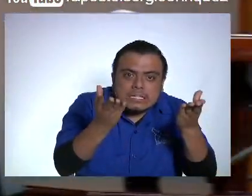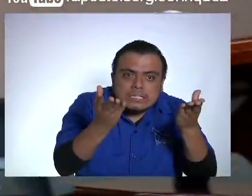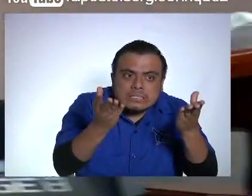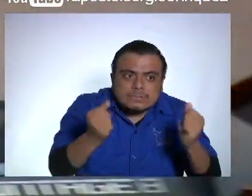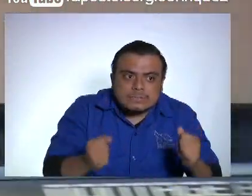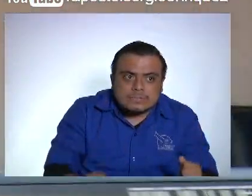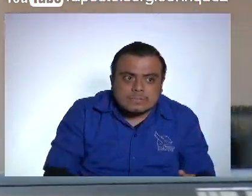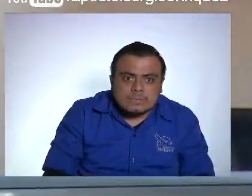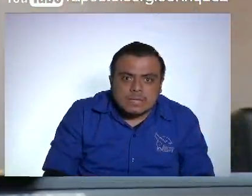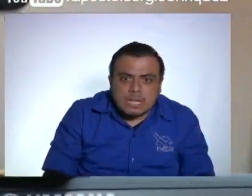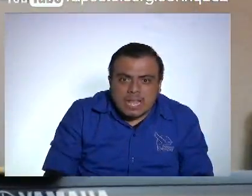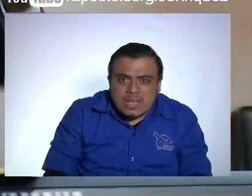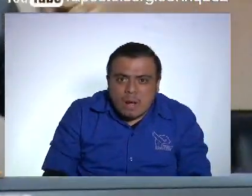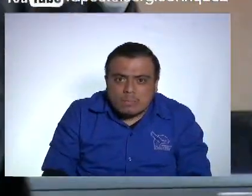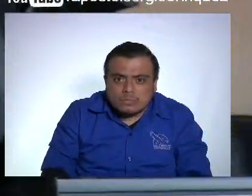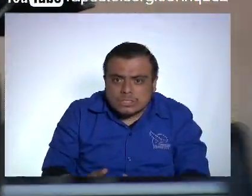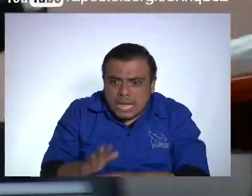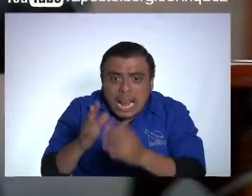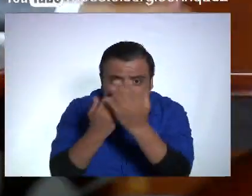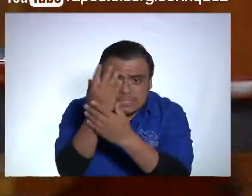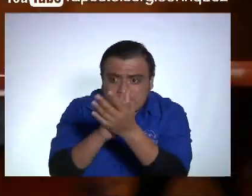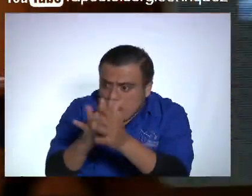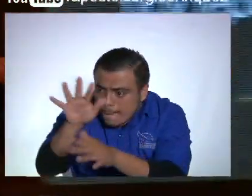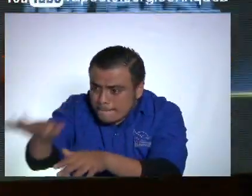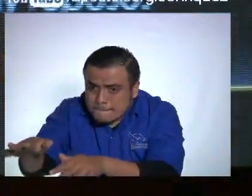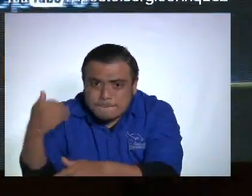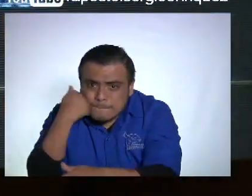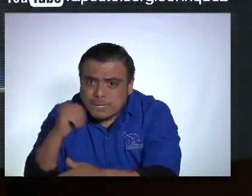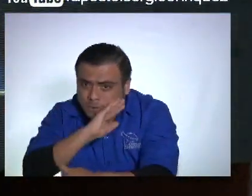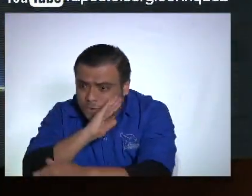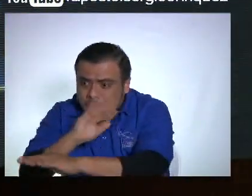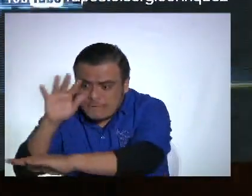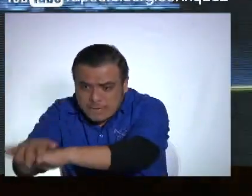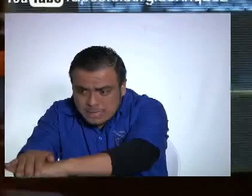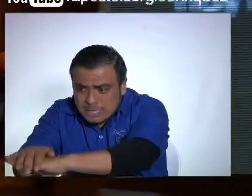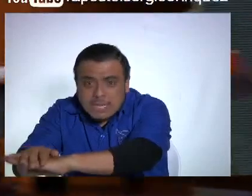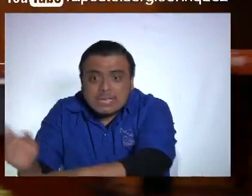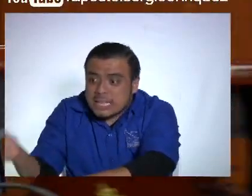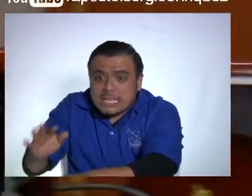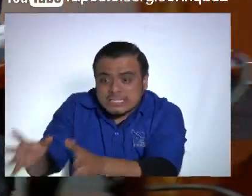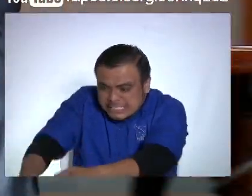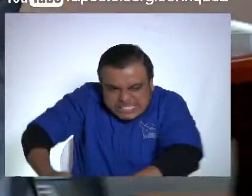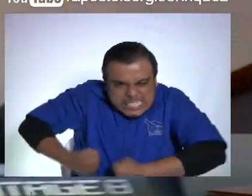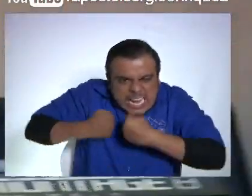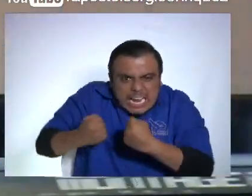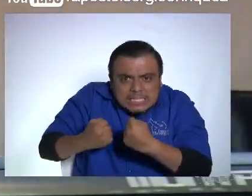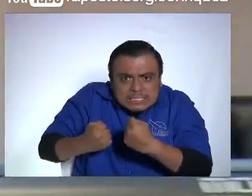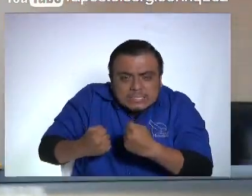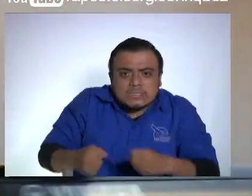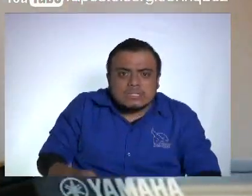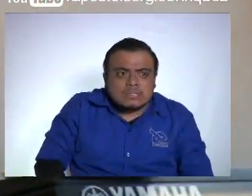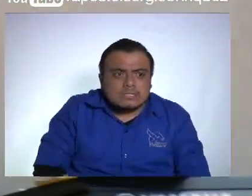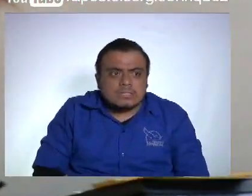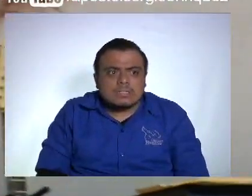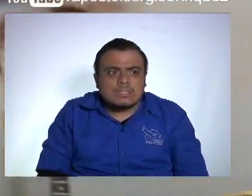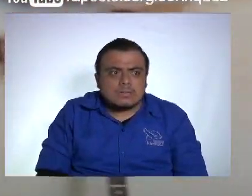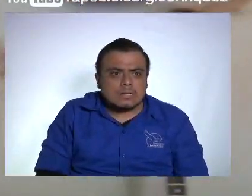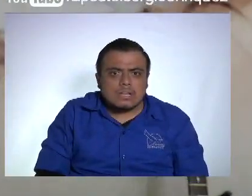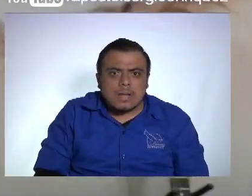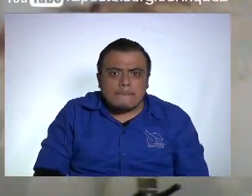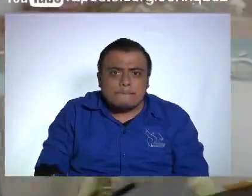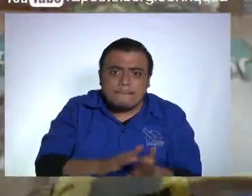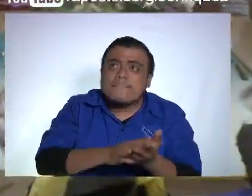nuestras manos sobre los enfermos y ellos van a sanar en el nombre de Jesús. Vamos a levantar paralíticos para la gloria del Señor,